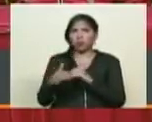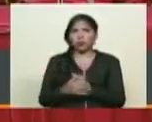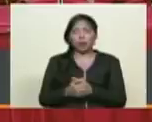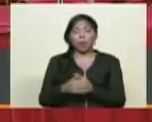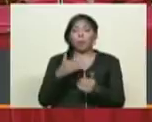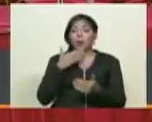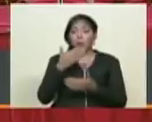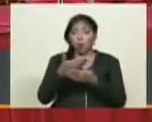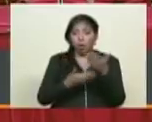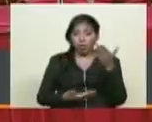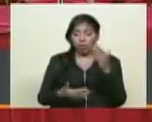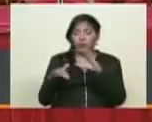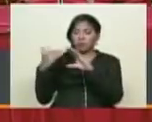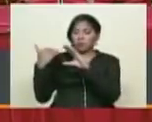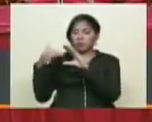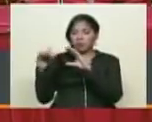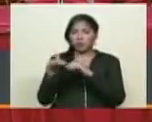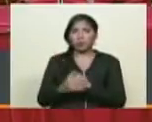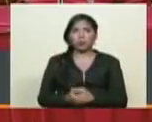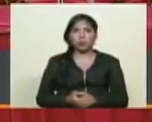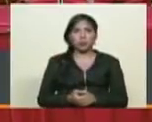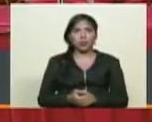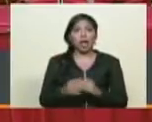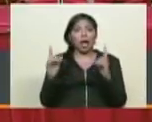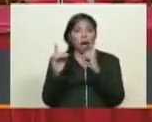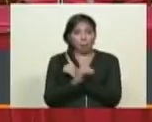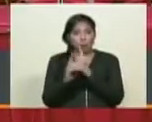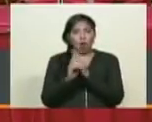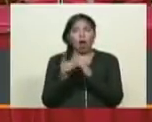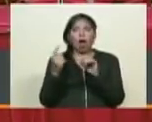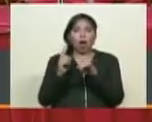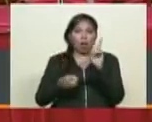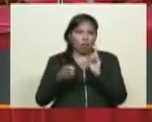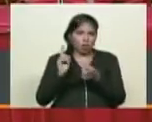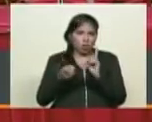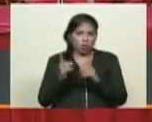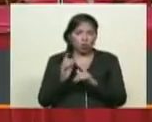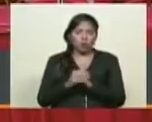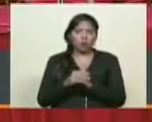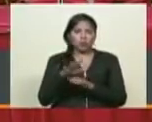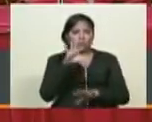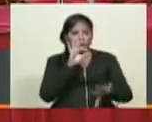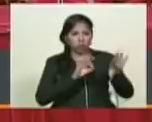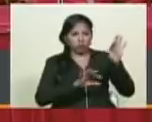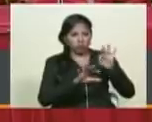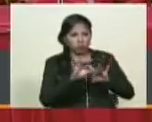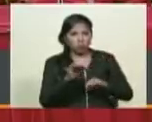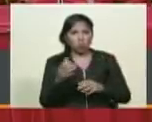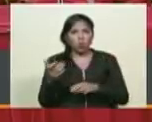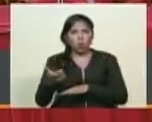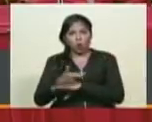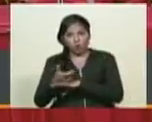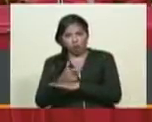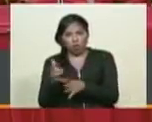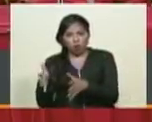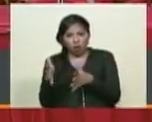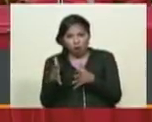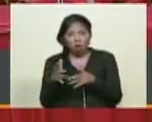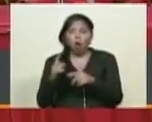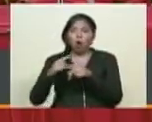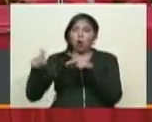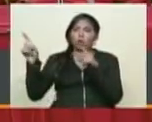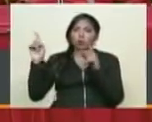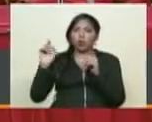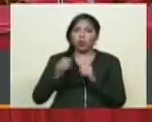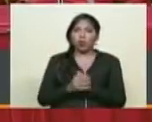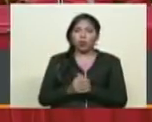propuesta de hacer cambios, porque bueno, algunos resultaron electos gobernadores, otros